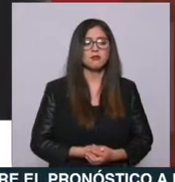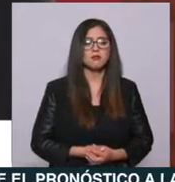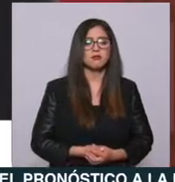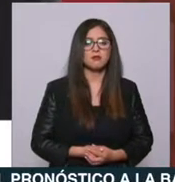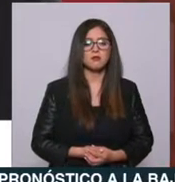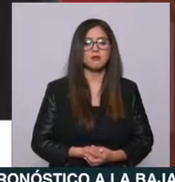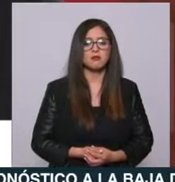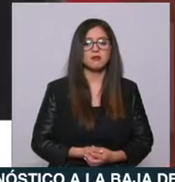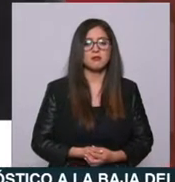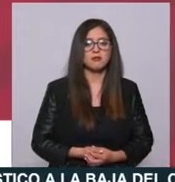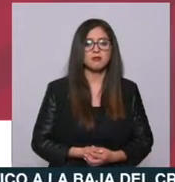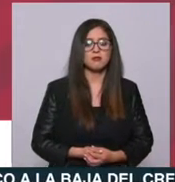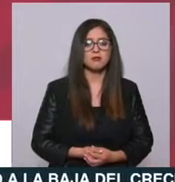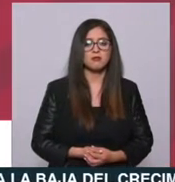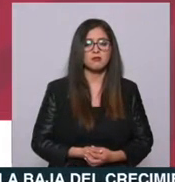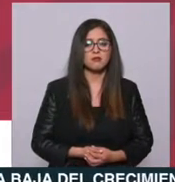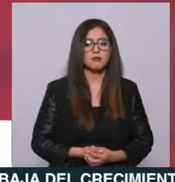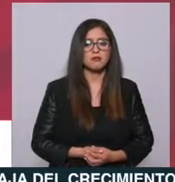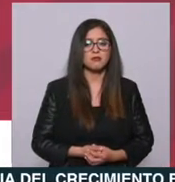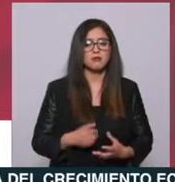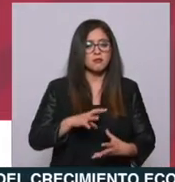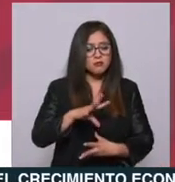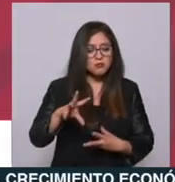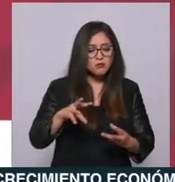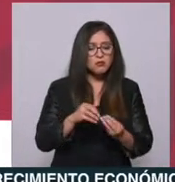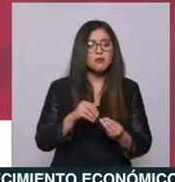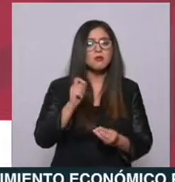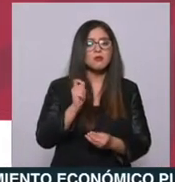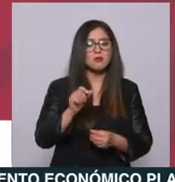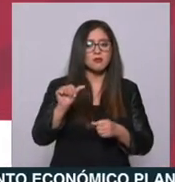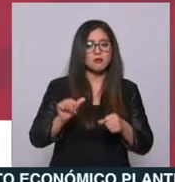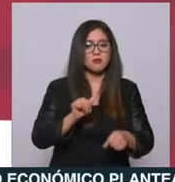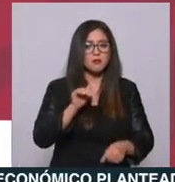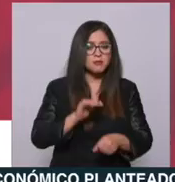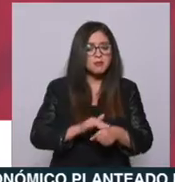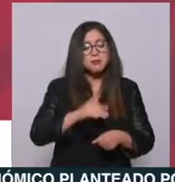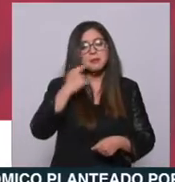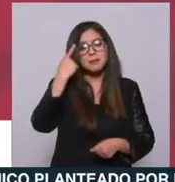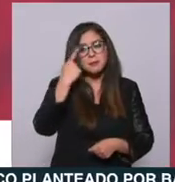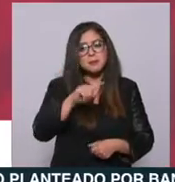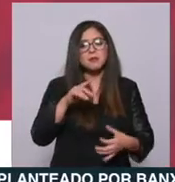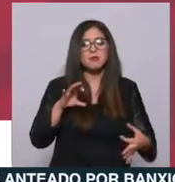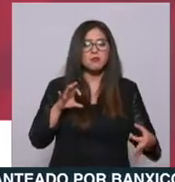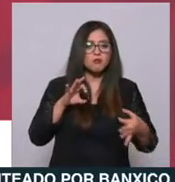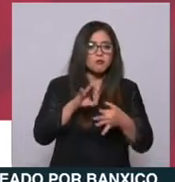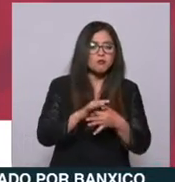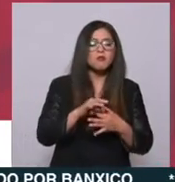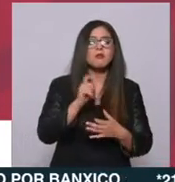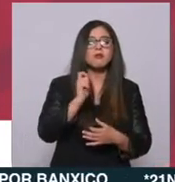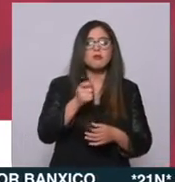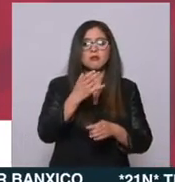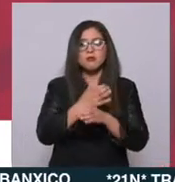recursos para la administración, para los insumos,